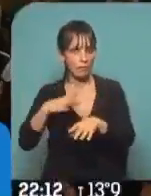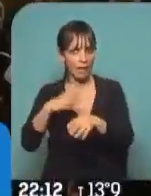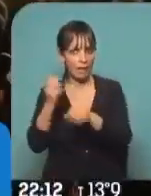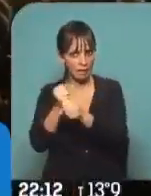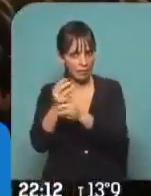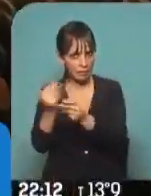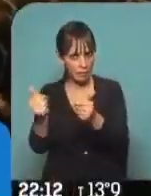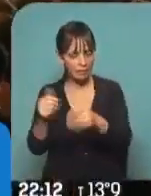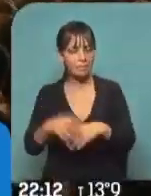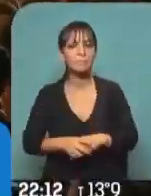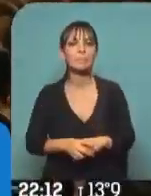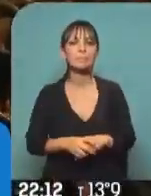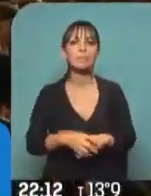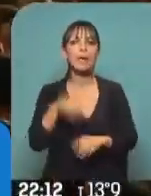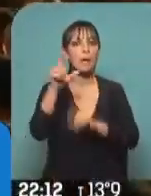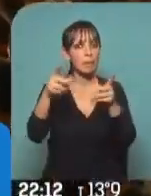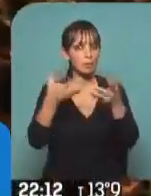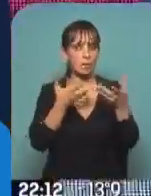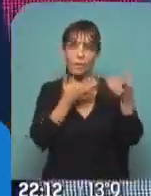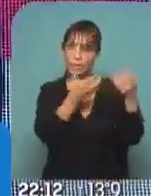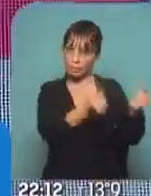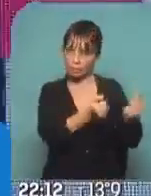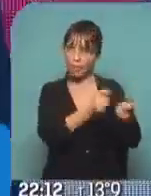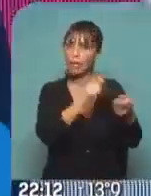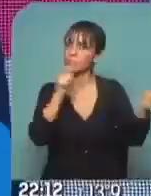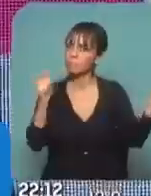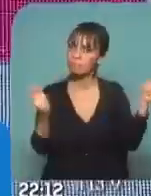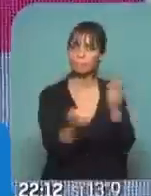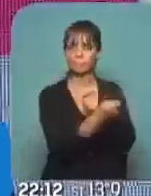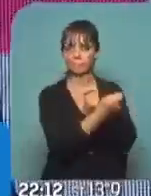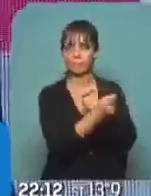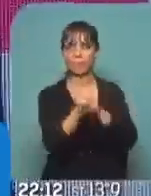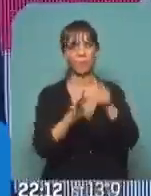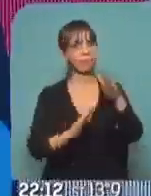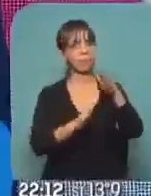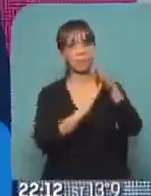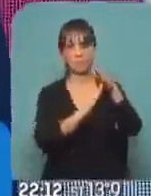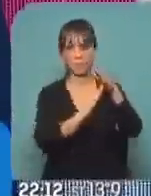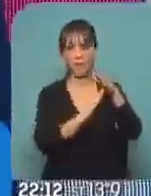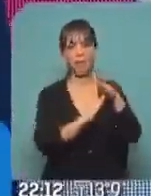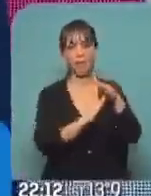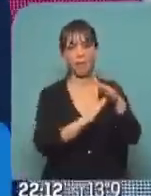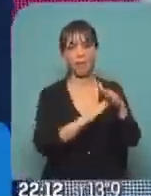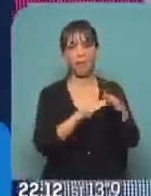a los defensores del cambio que fueron protagonistas de esta elección,